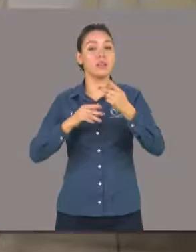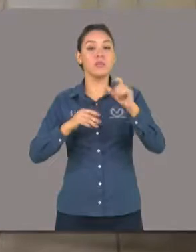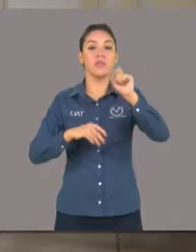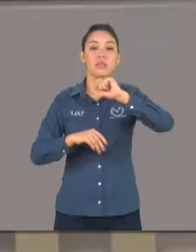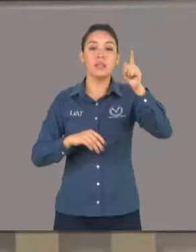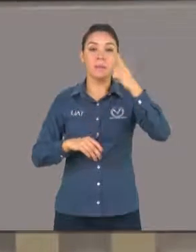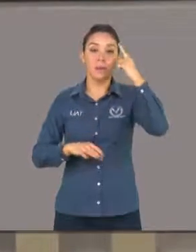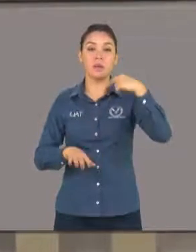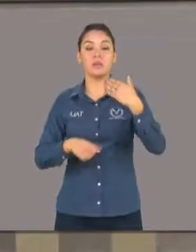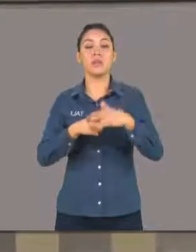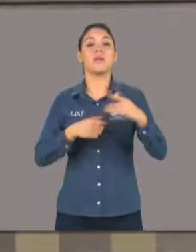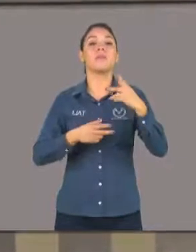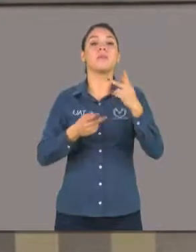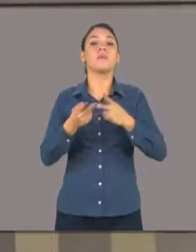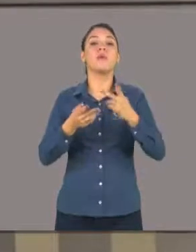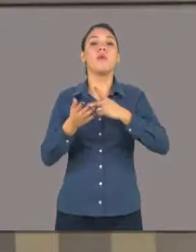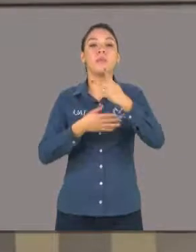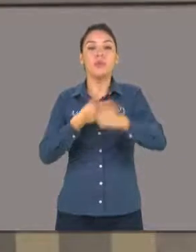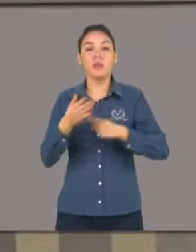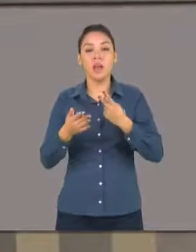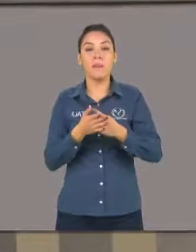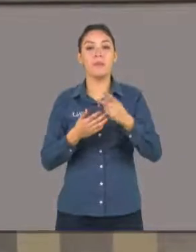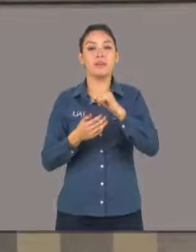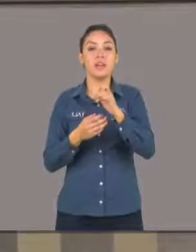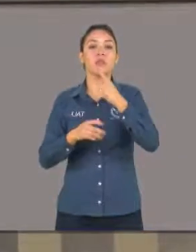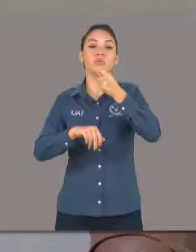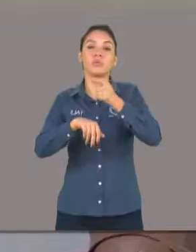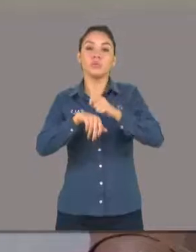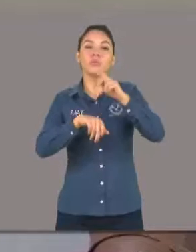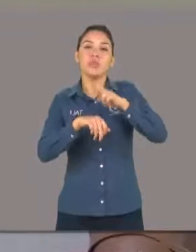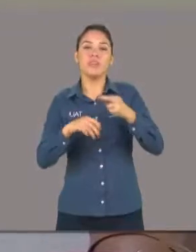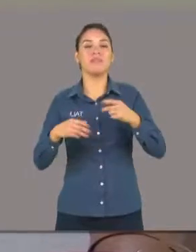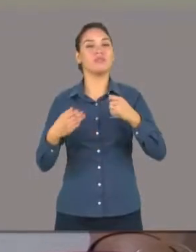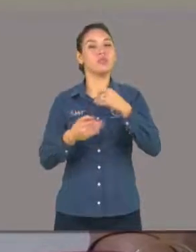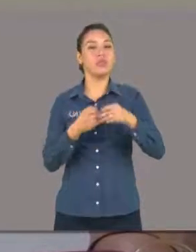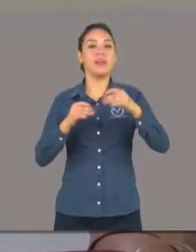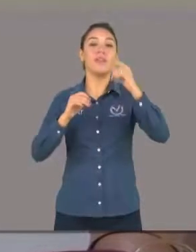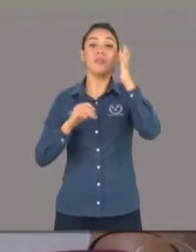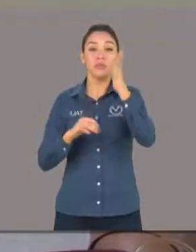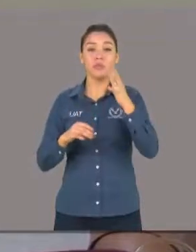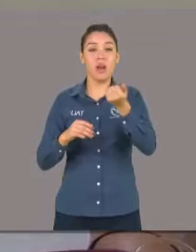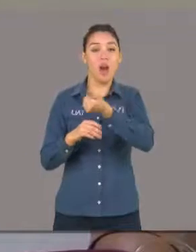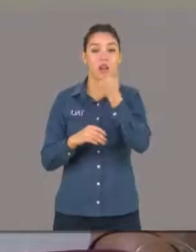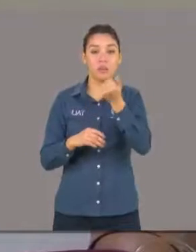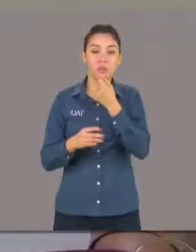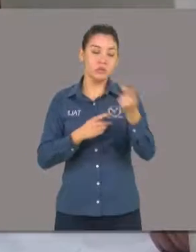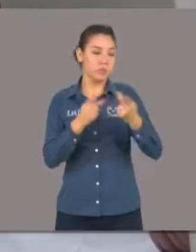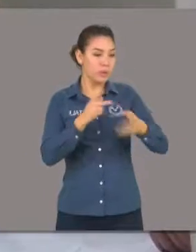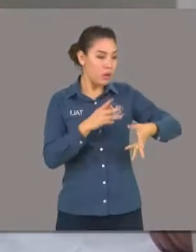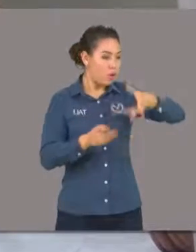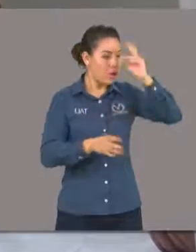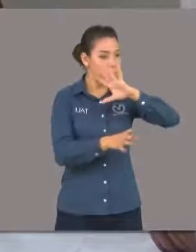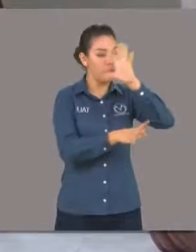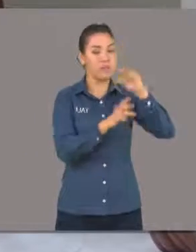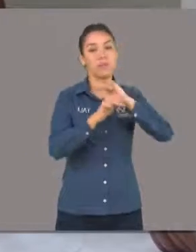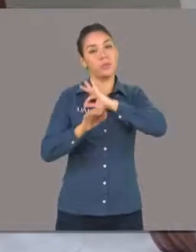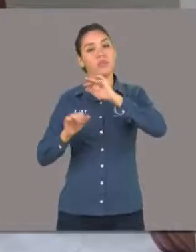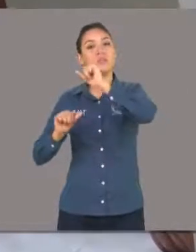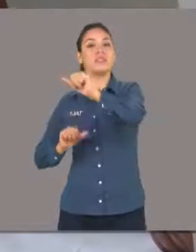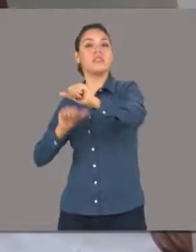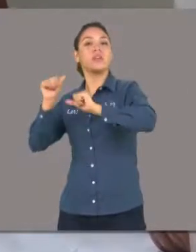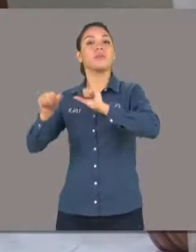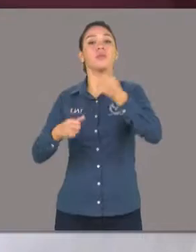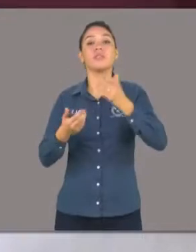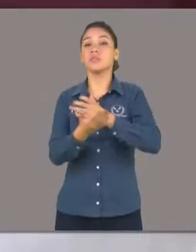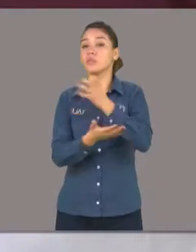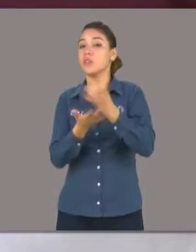mediante el fortalecimiento del programa institucional de tutorías. Además, promueve la movilidad académica de sus estudiantes y profesores mediante la cooperación y el